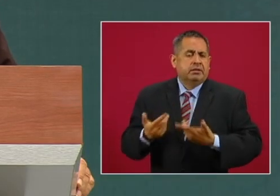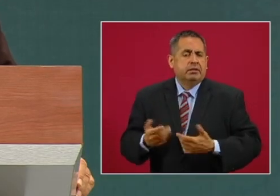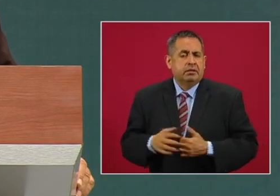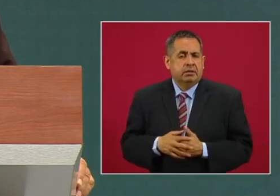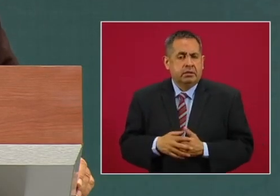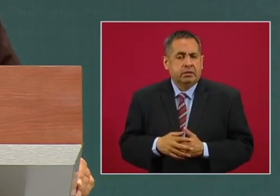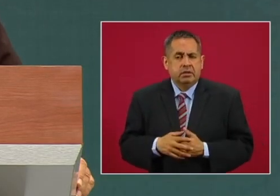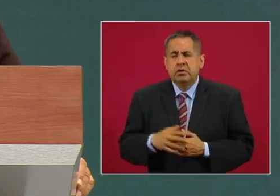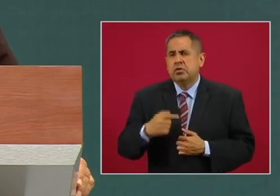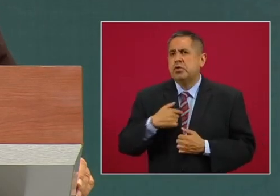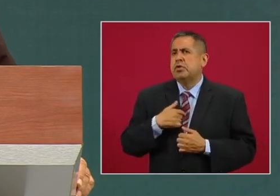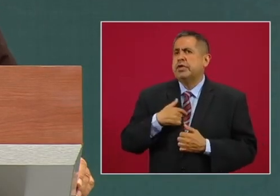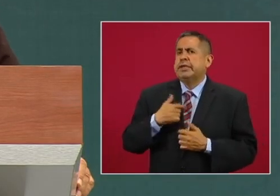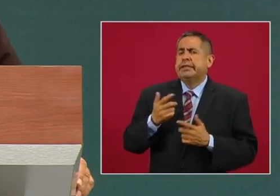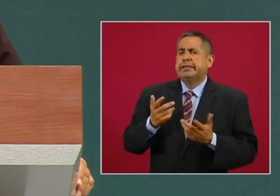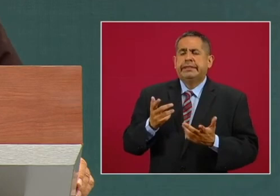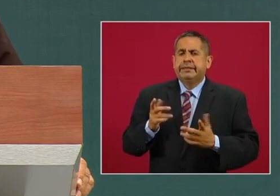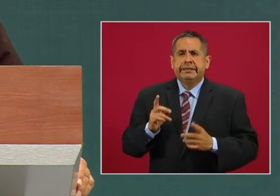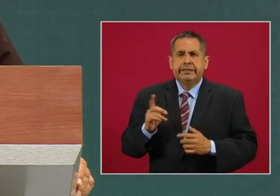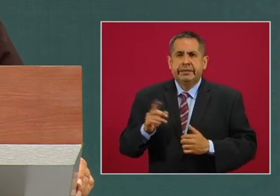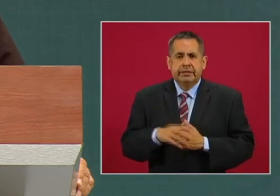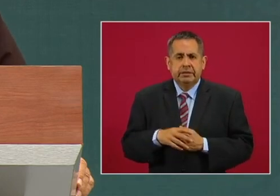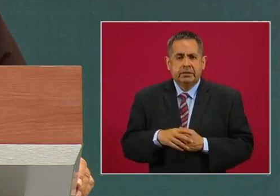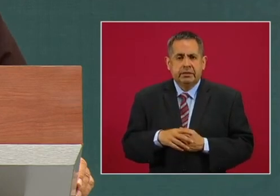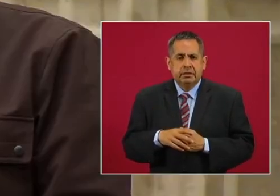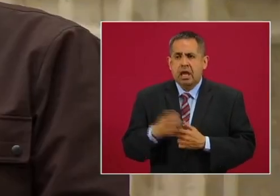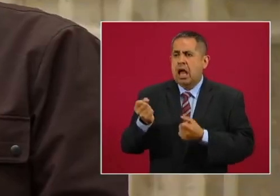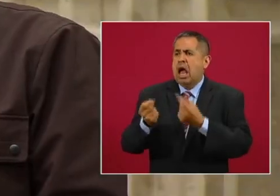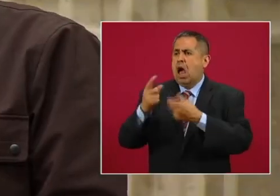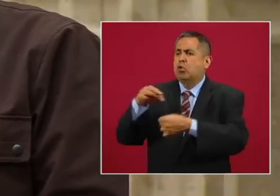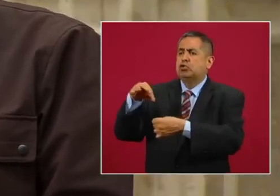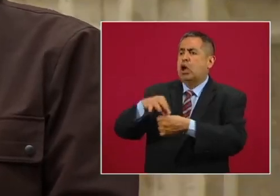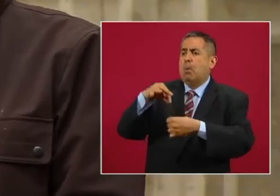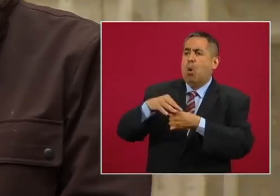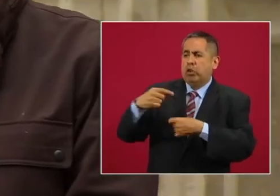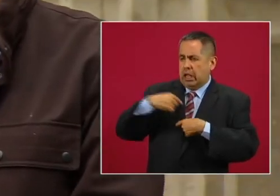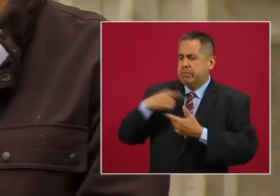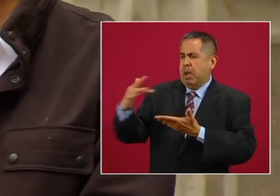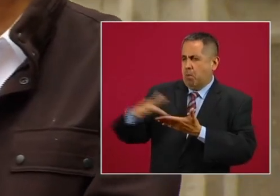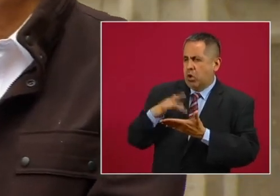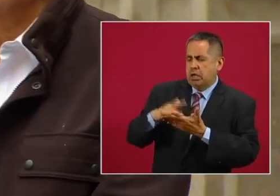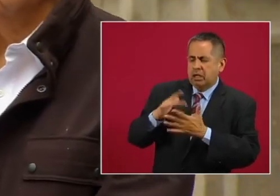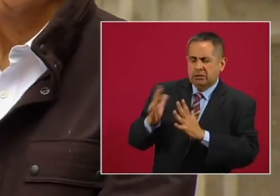no solo los que votaron por nosotros